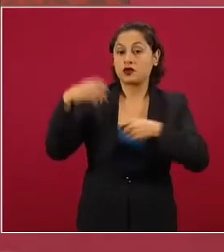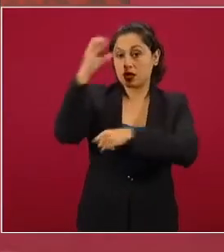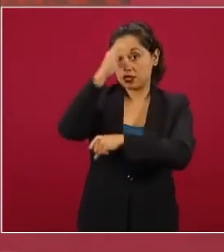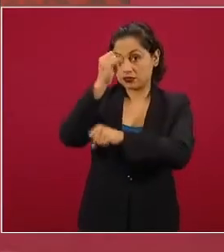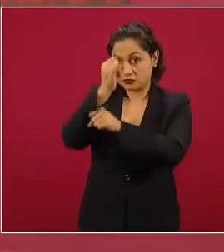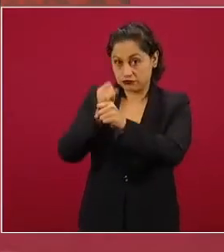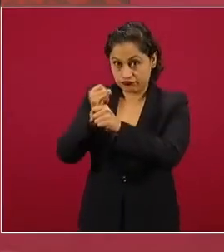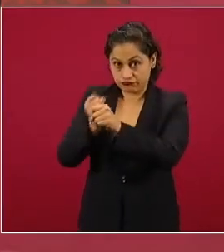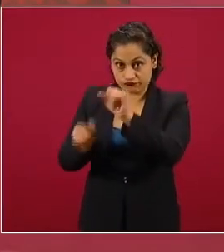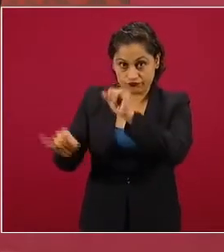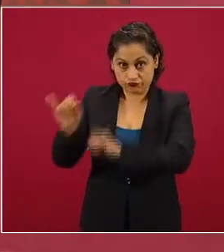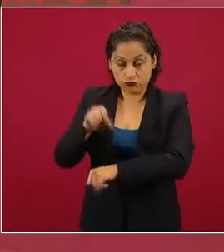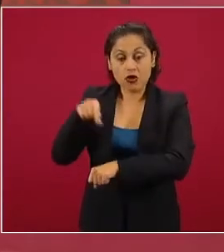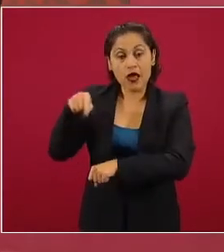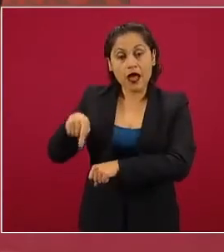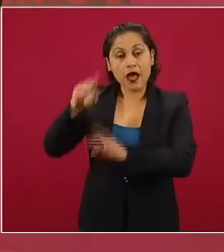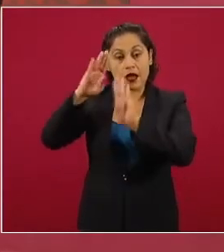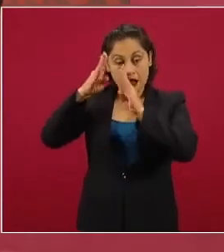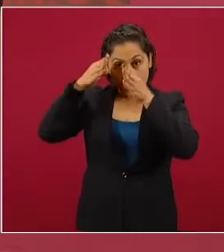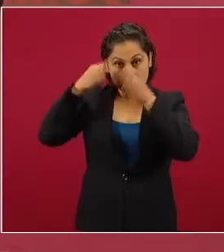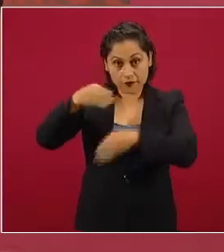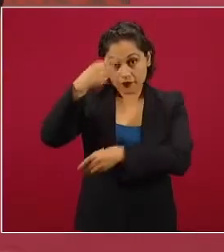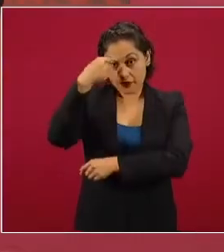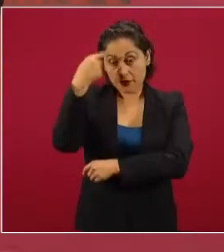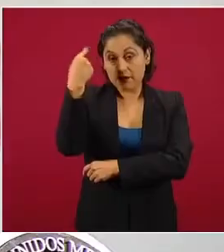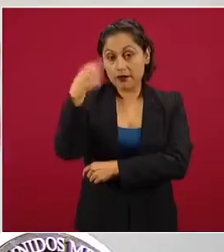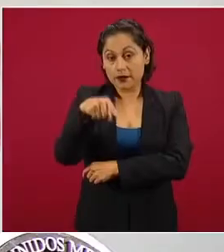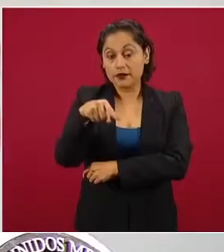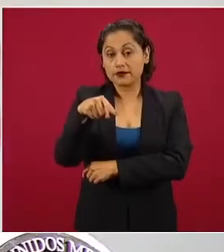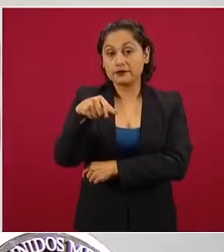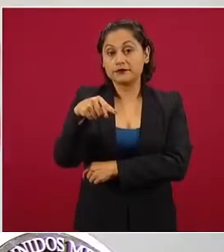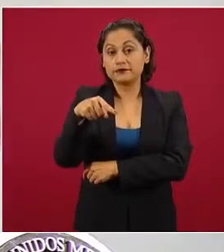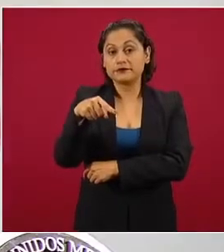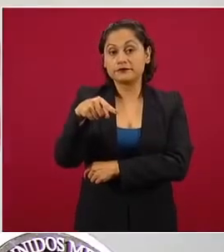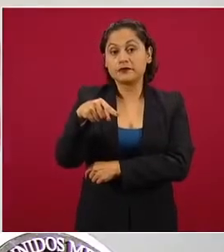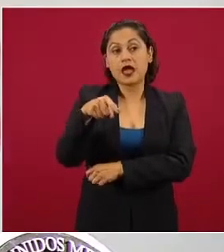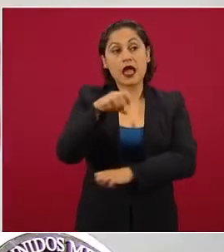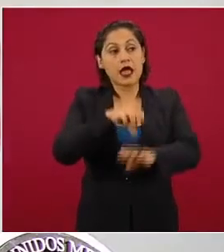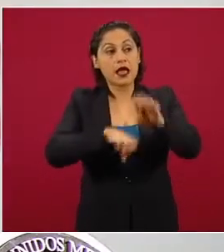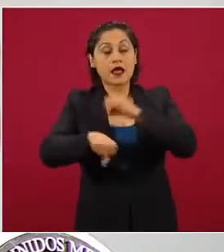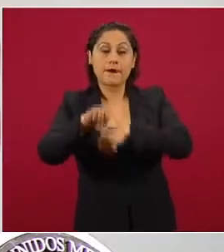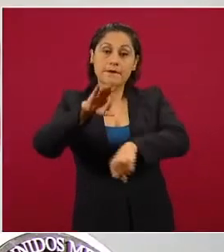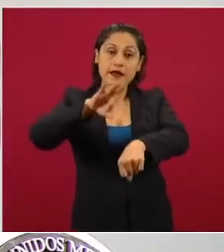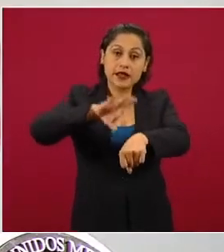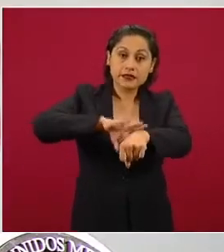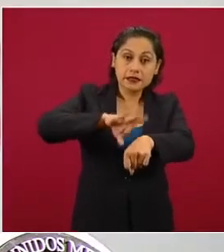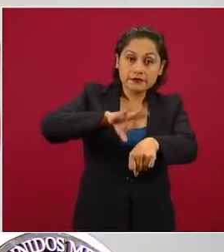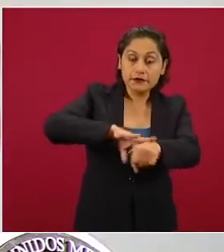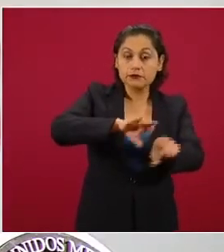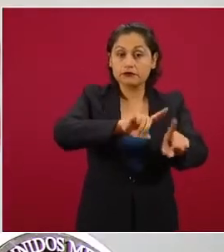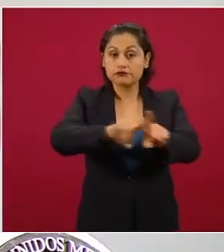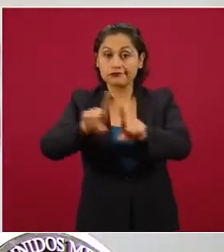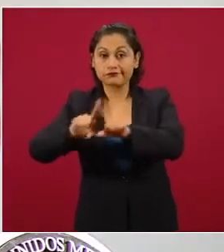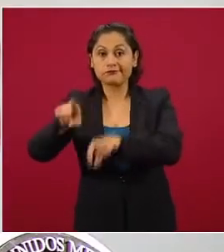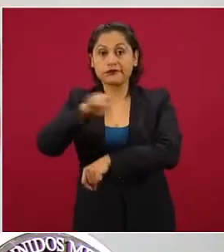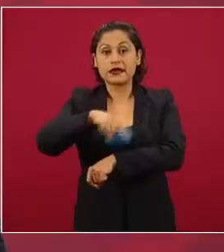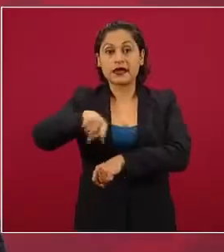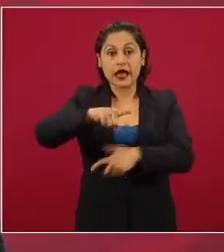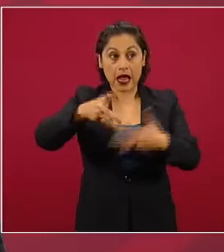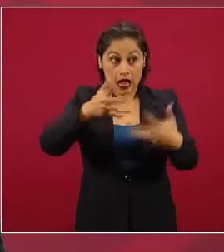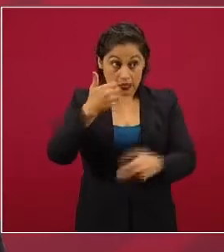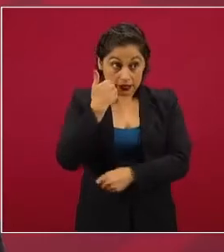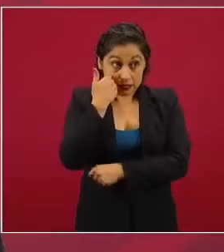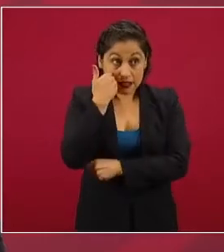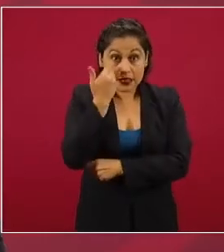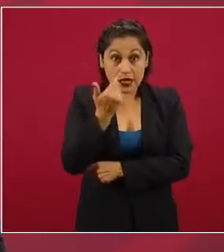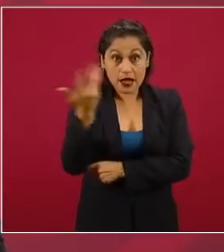el proceso para aquellas empresas farmacéuticas que tienen la intención de hacer ensayos